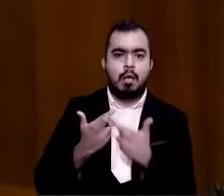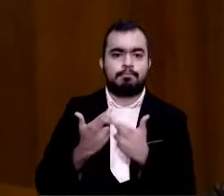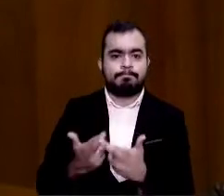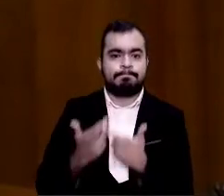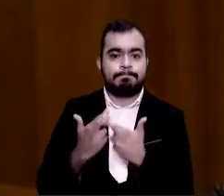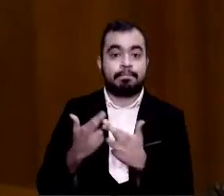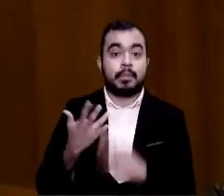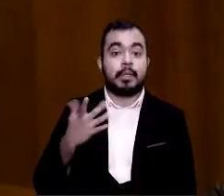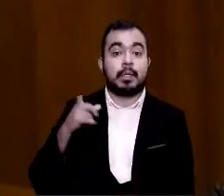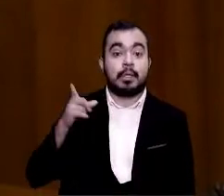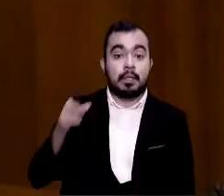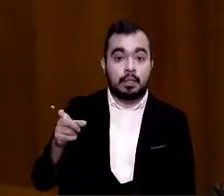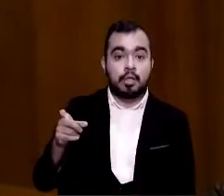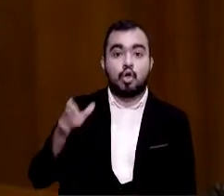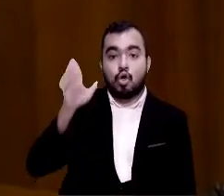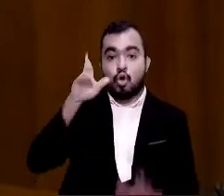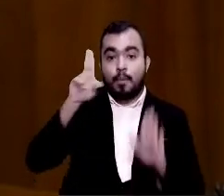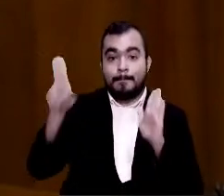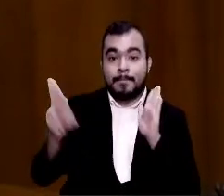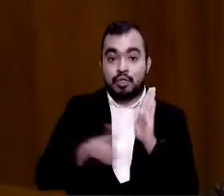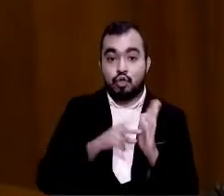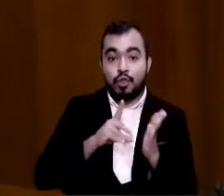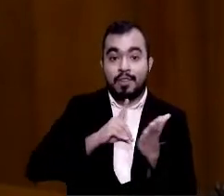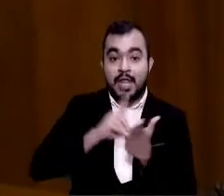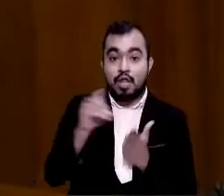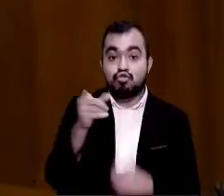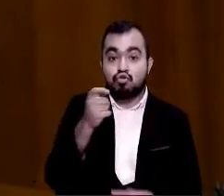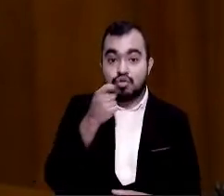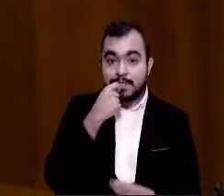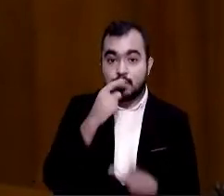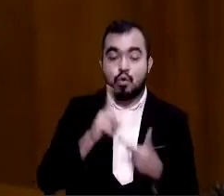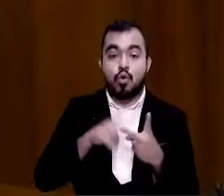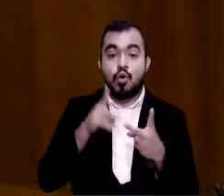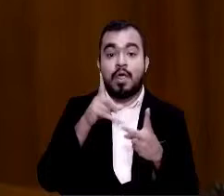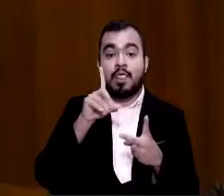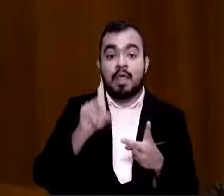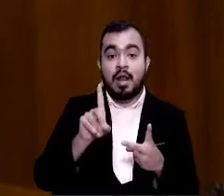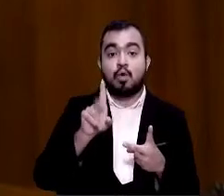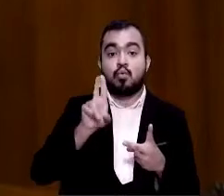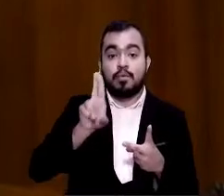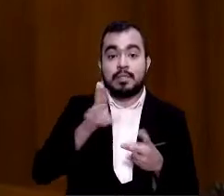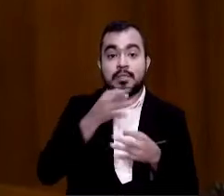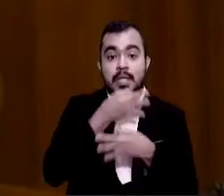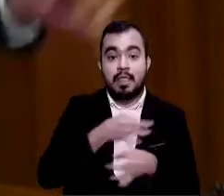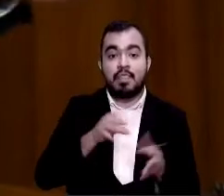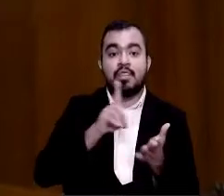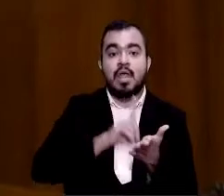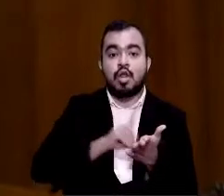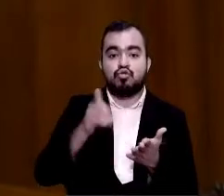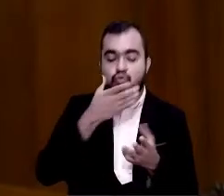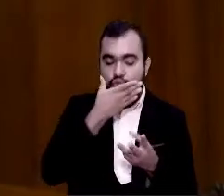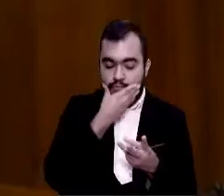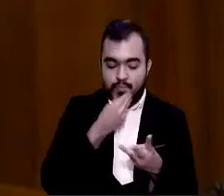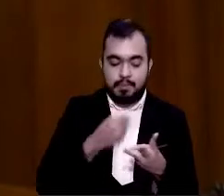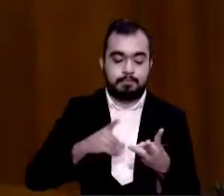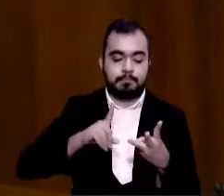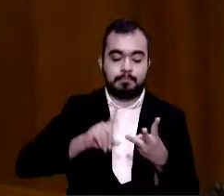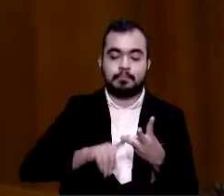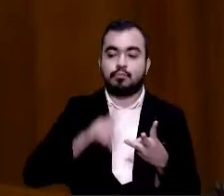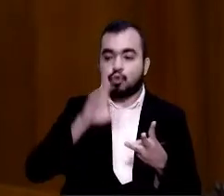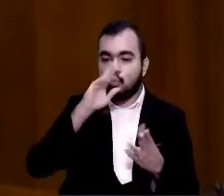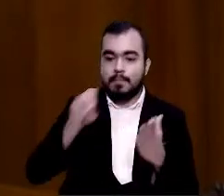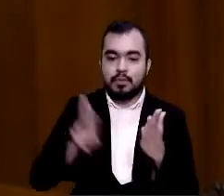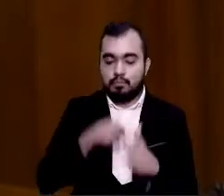se encuentran la Convención sobre los Derechos de los Niños, la Declaración Universal de los Derechos del Hombre, la Convención sobre el Consentimiento